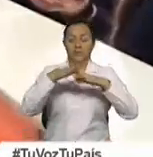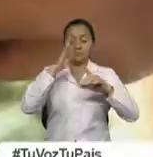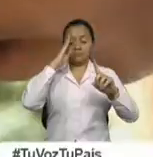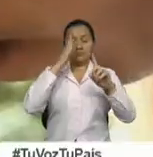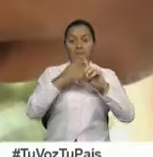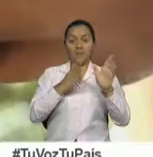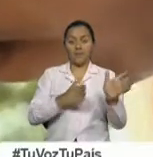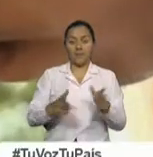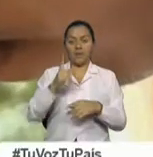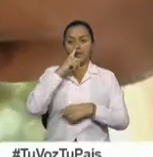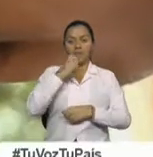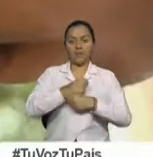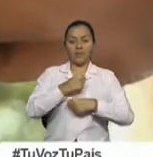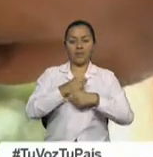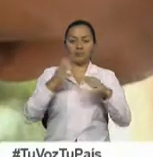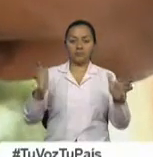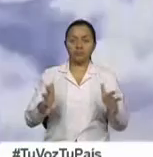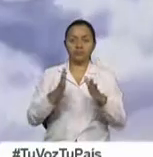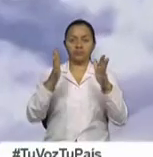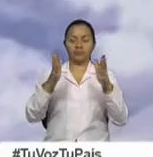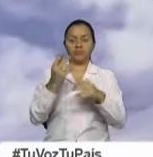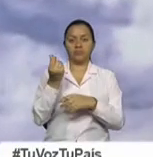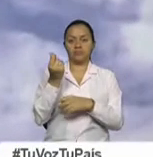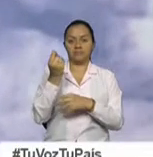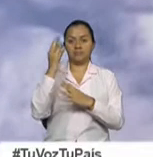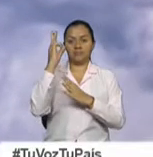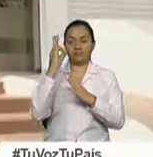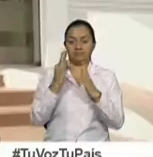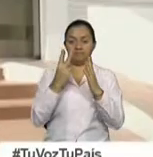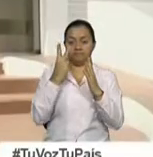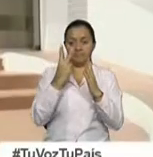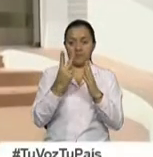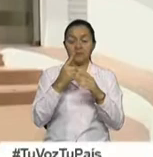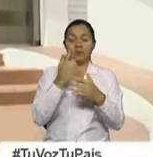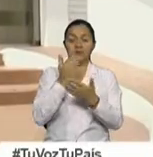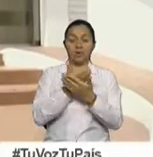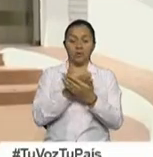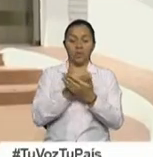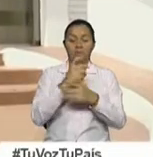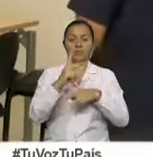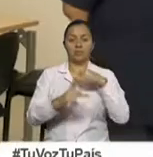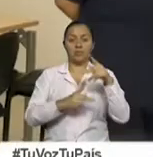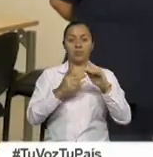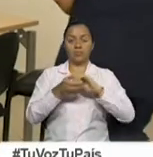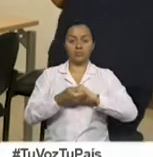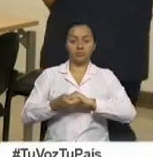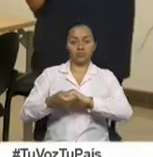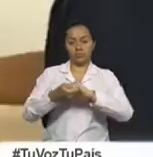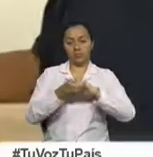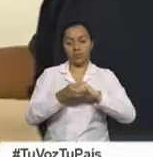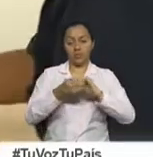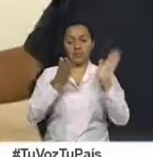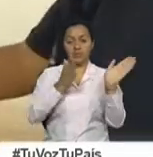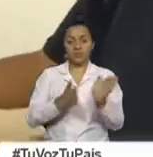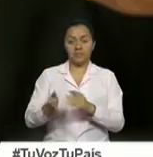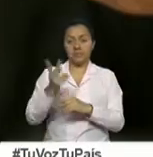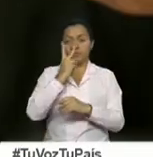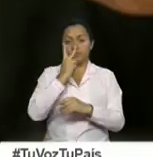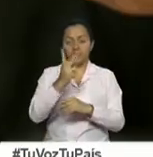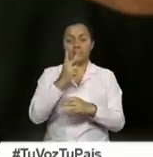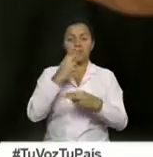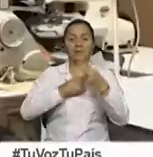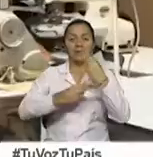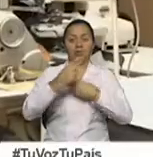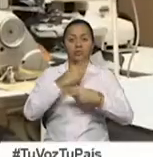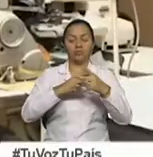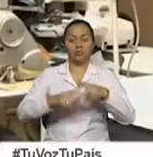acción el empleo con incentivos fiscales. Es así que el Instituto de Economía Popular y Solidaria diseñó la incubadora de negocios para